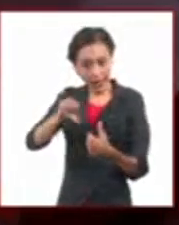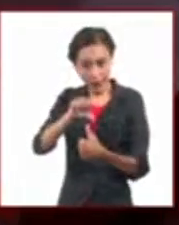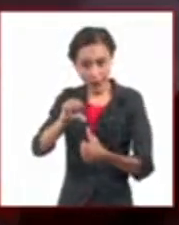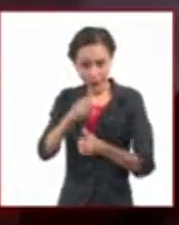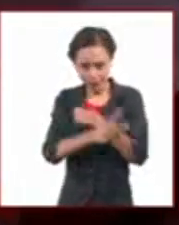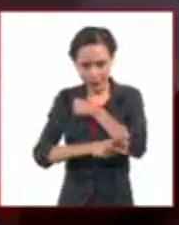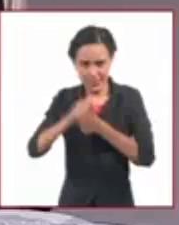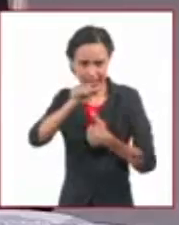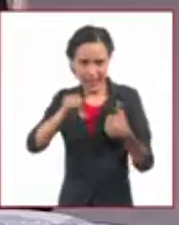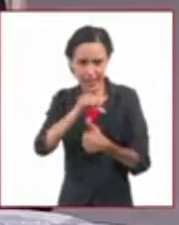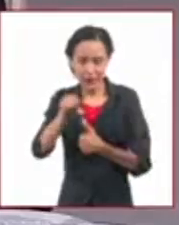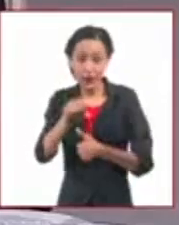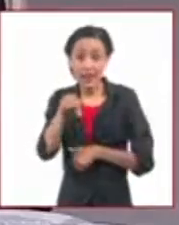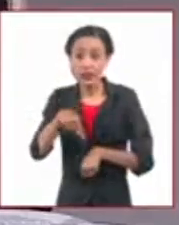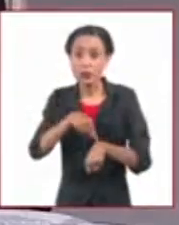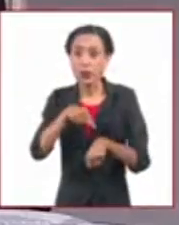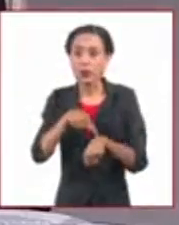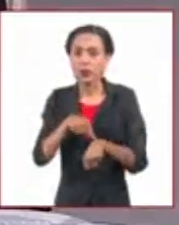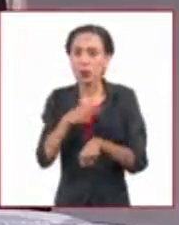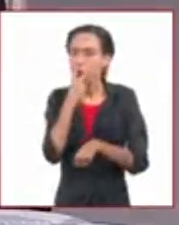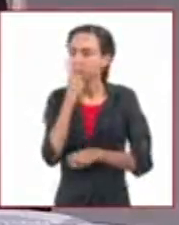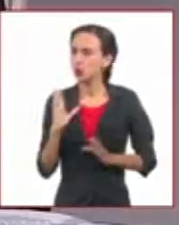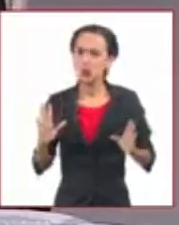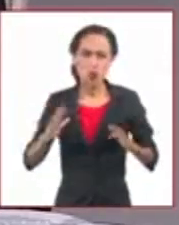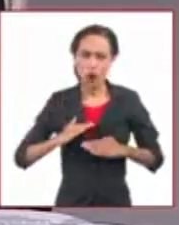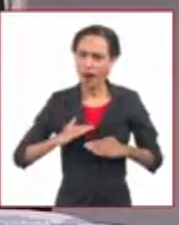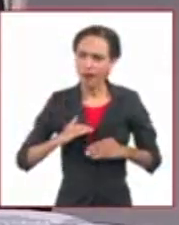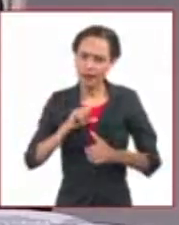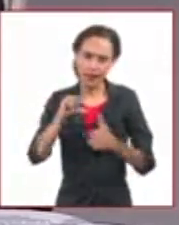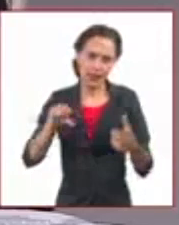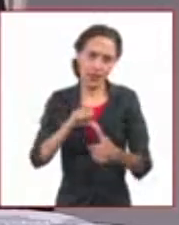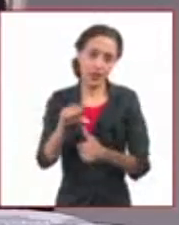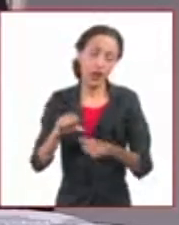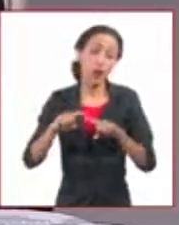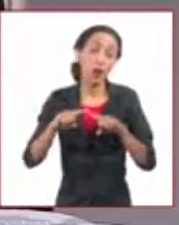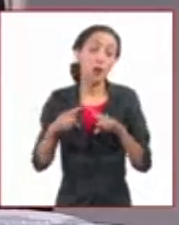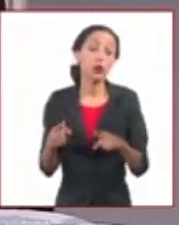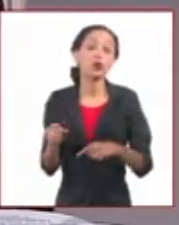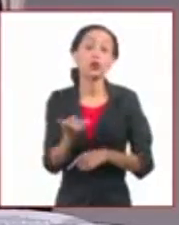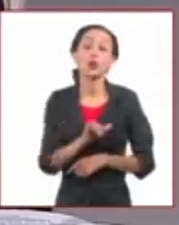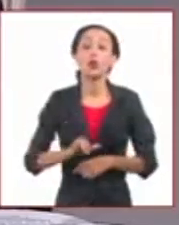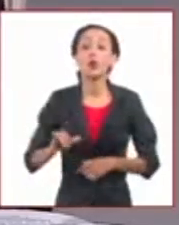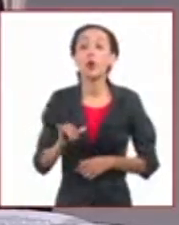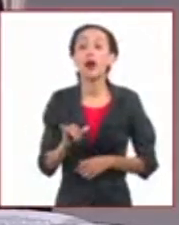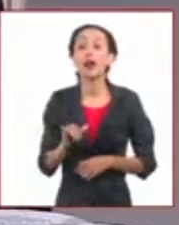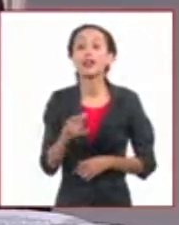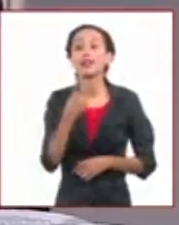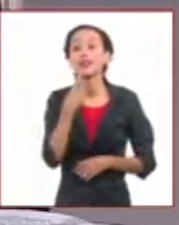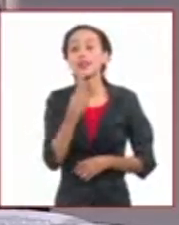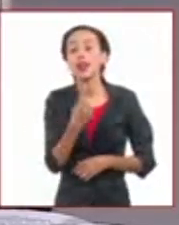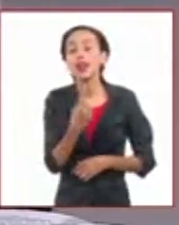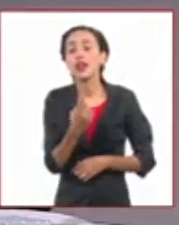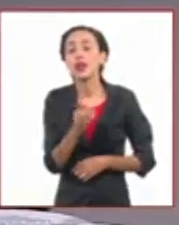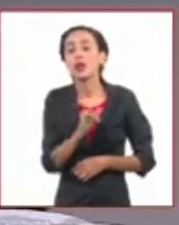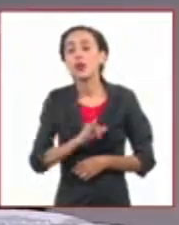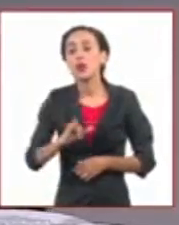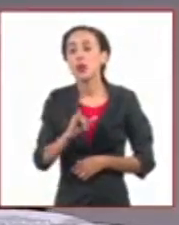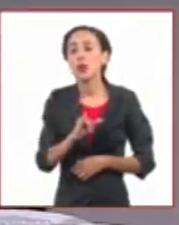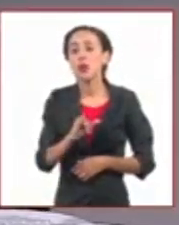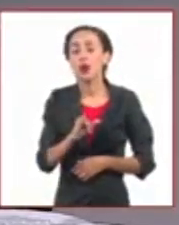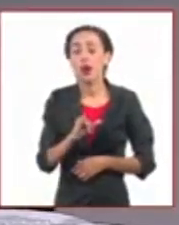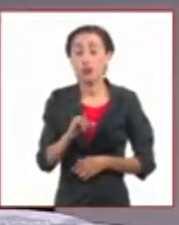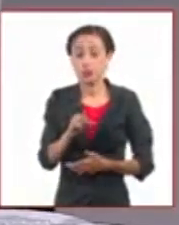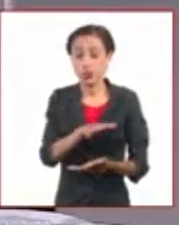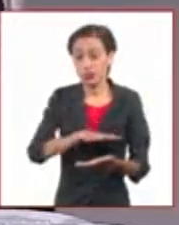desatención total al caribe y esto hace que también se haya propiciado la conducta de la asociación de estados del caribe